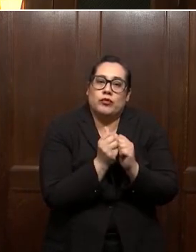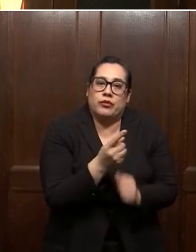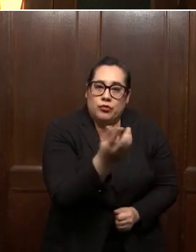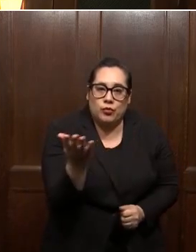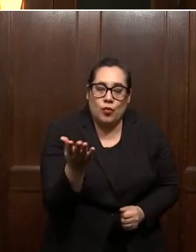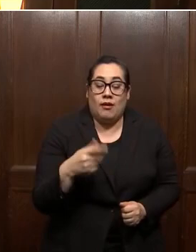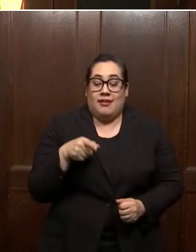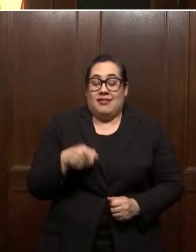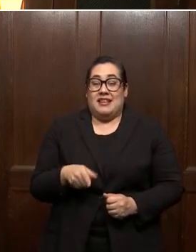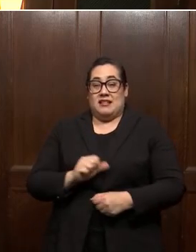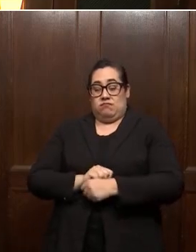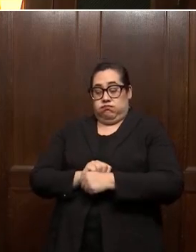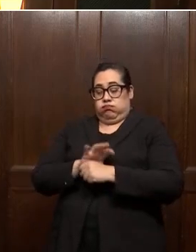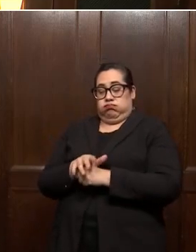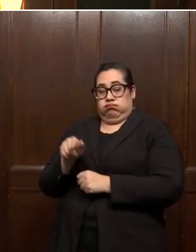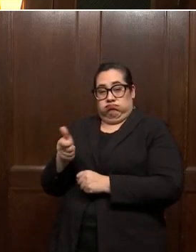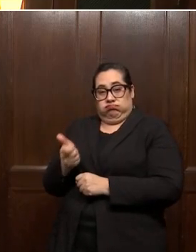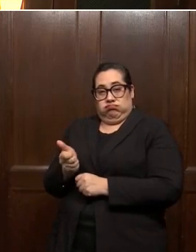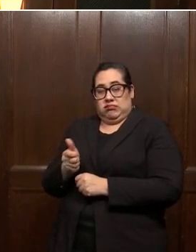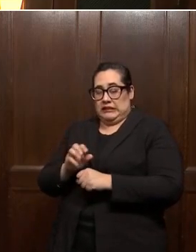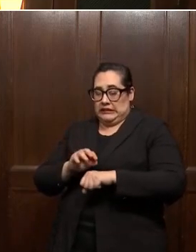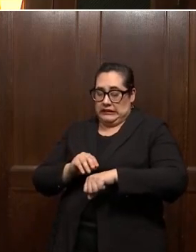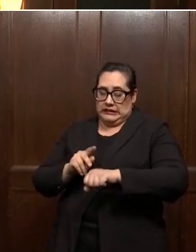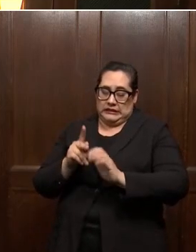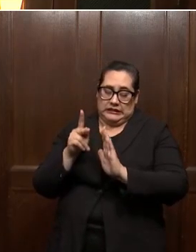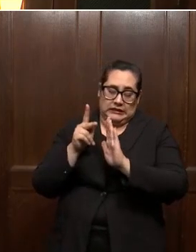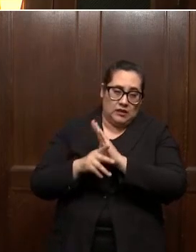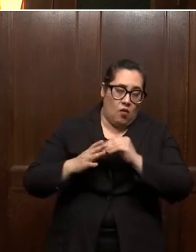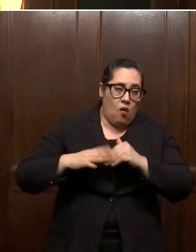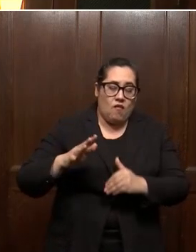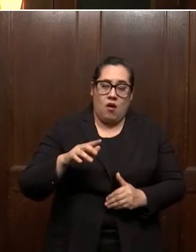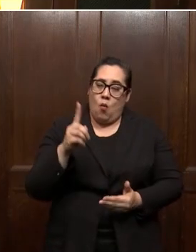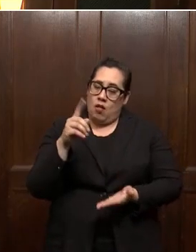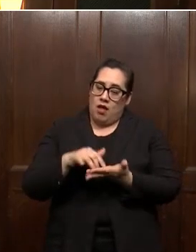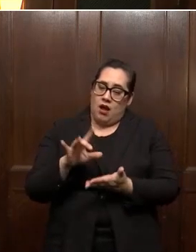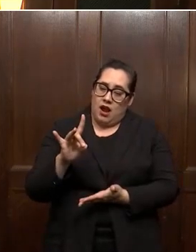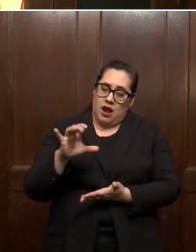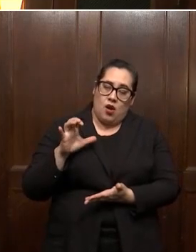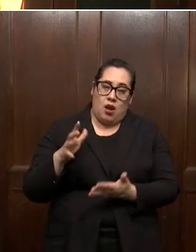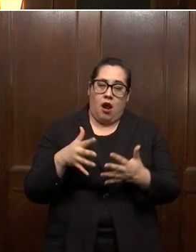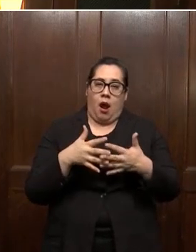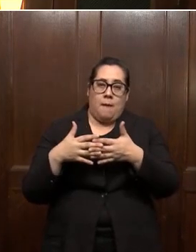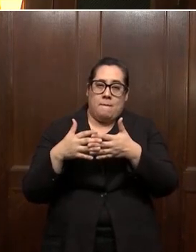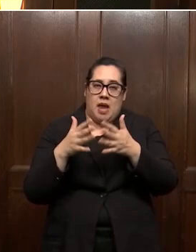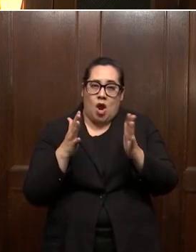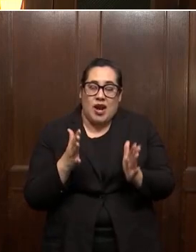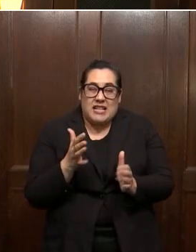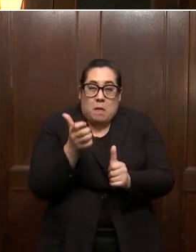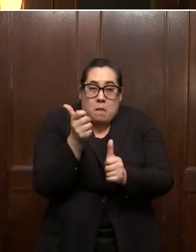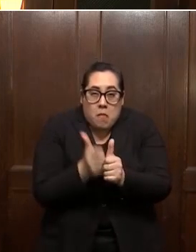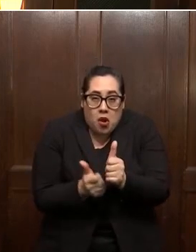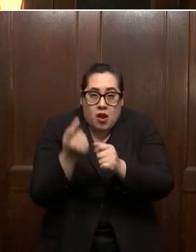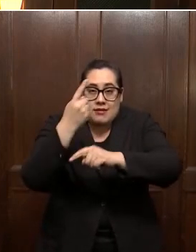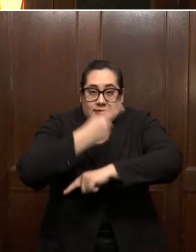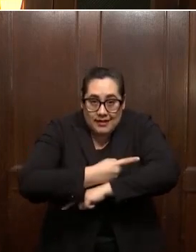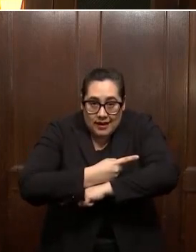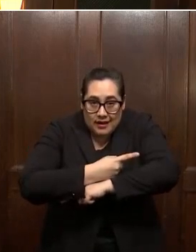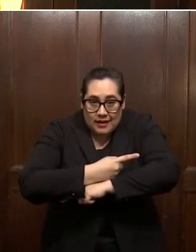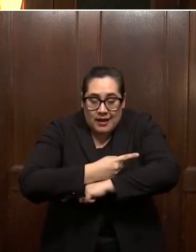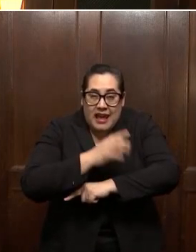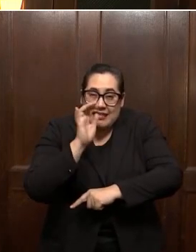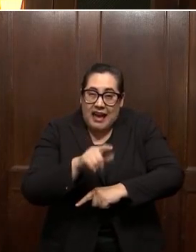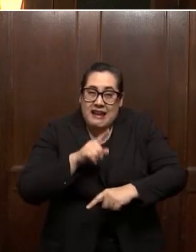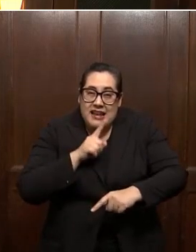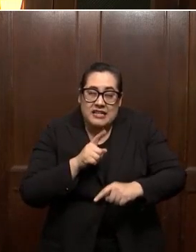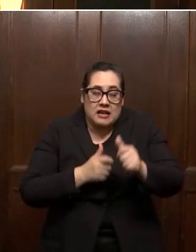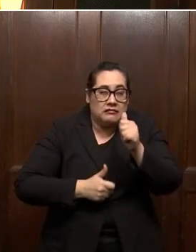Este virus ha matado a más de 1,800 americanos cada día. Es la mayor